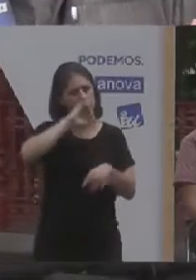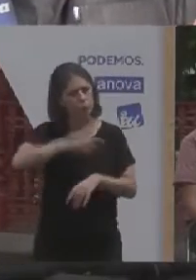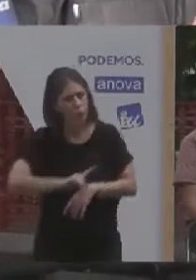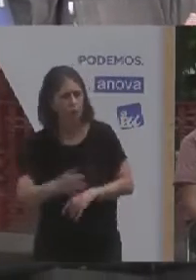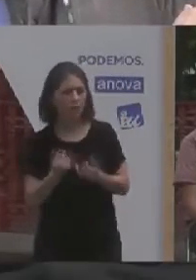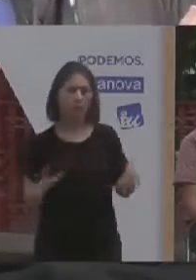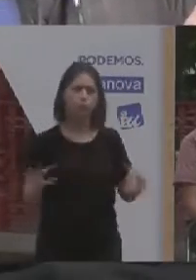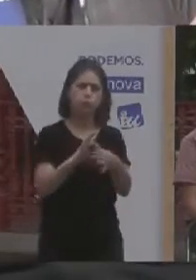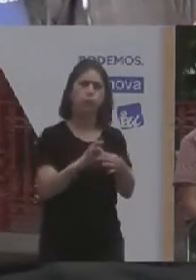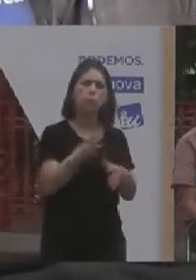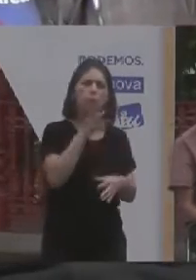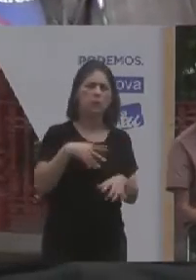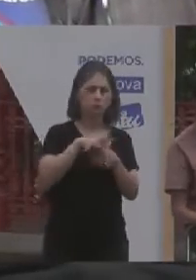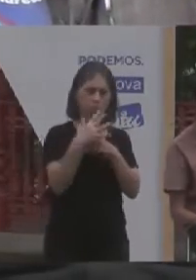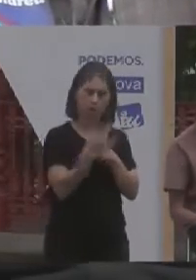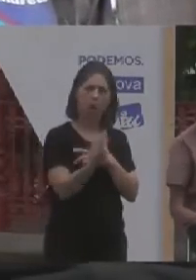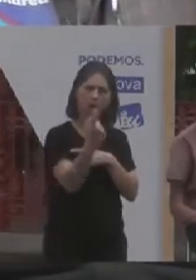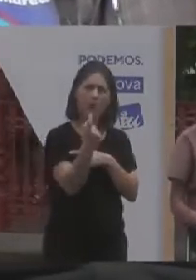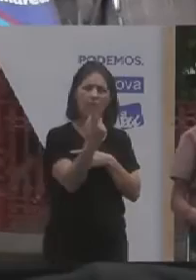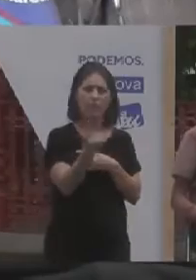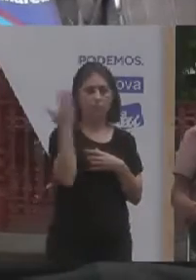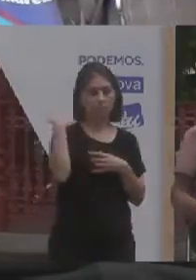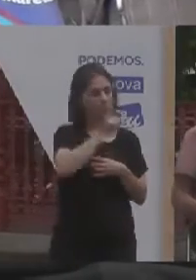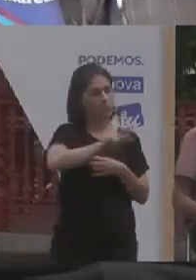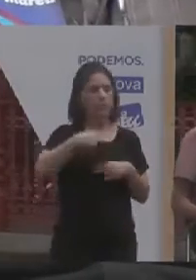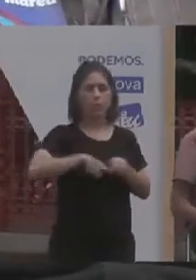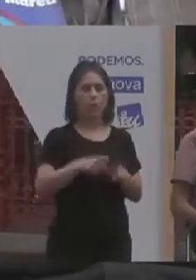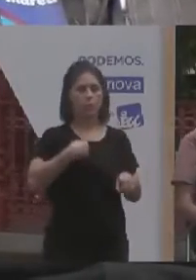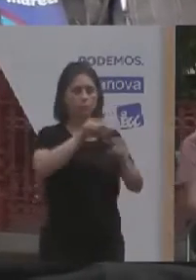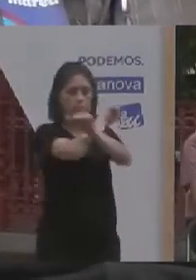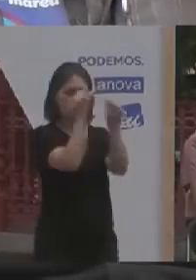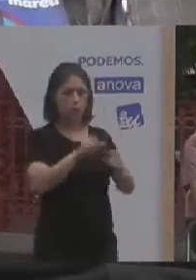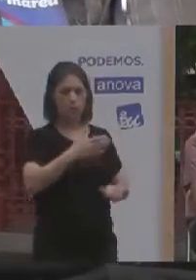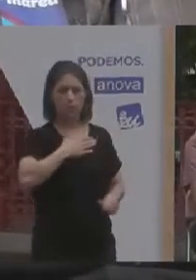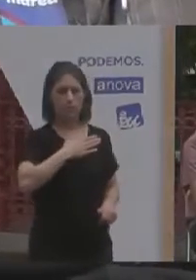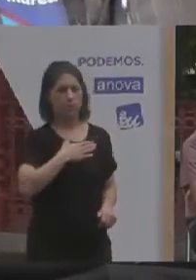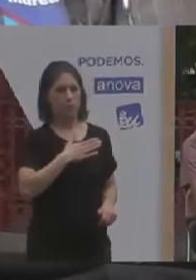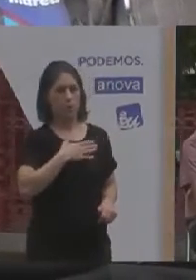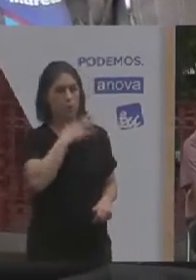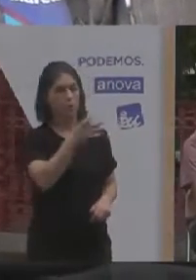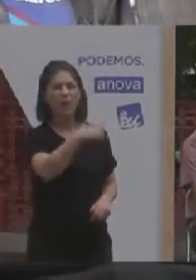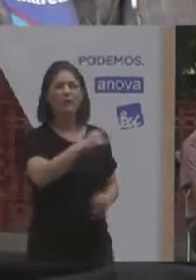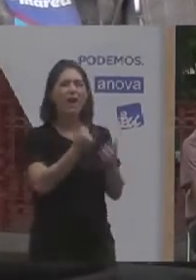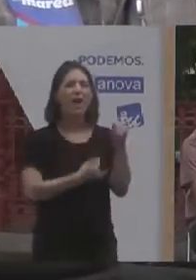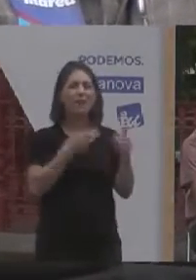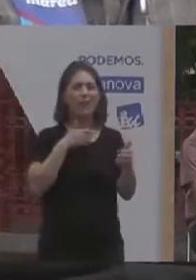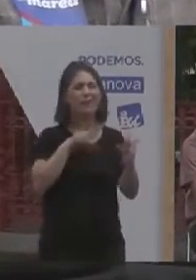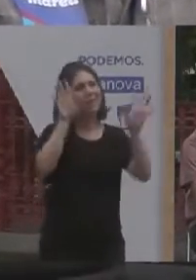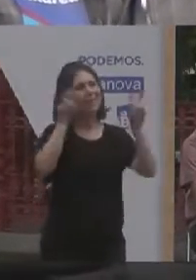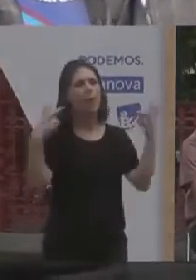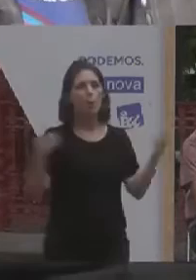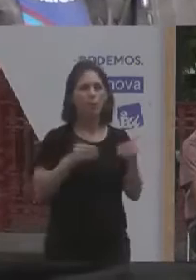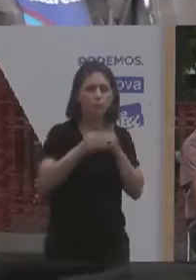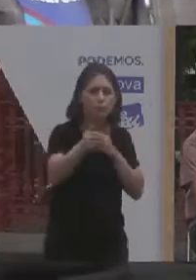merecía, e aquela xente, aquelas persoas que para min sempre foron unha referencia, porque sempre falaban de futuro, falaban